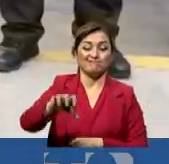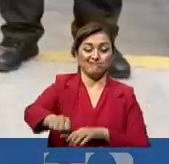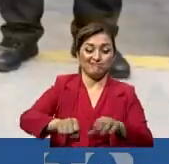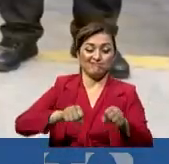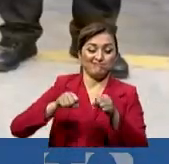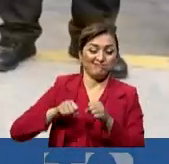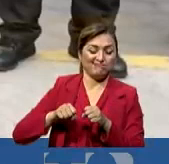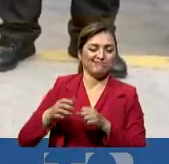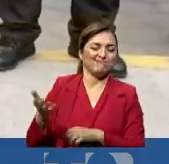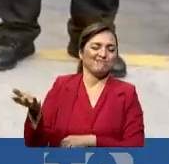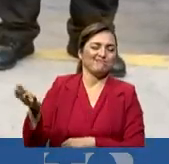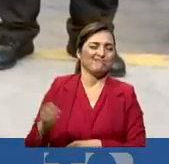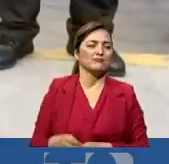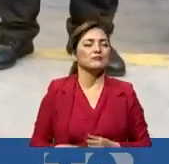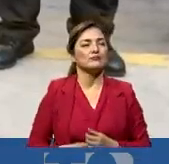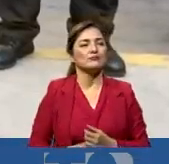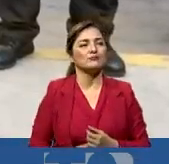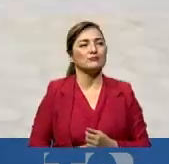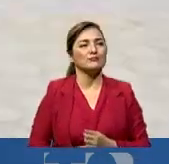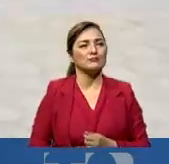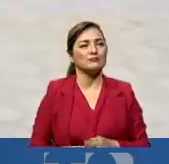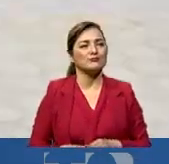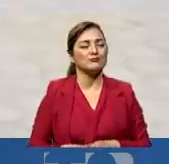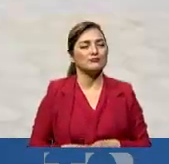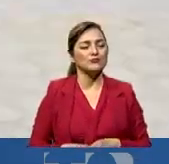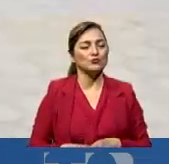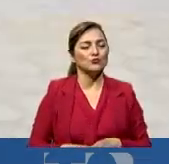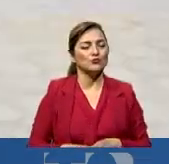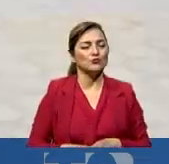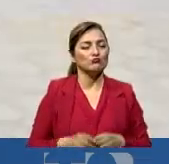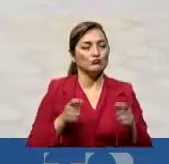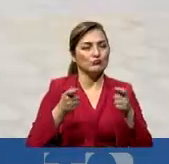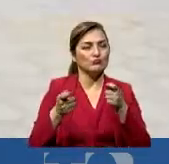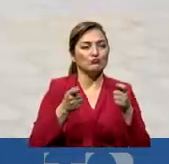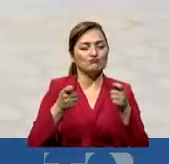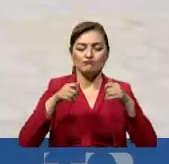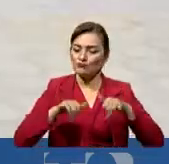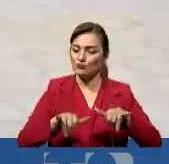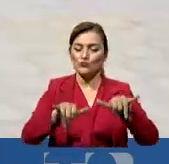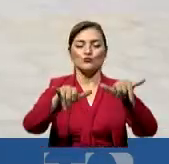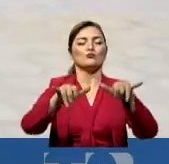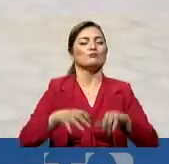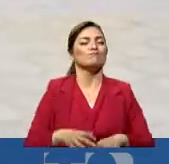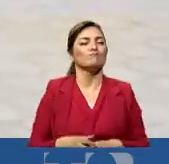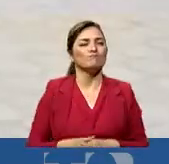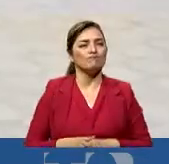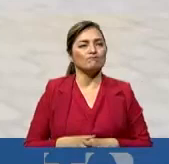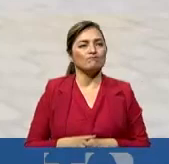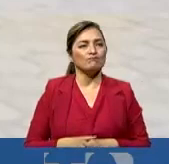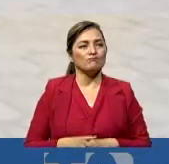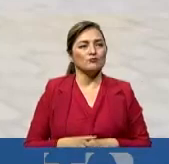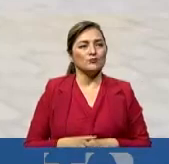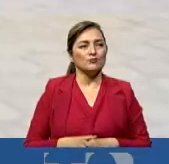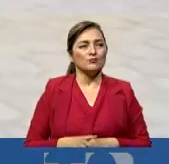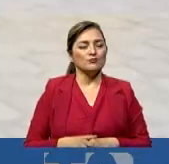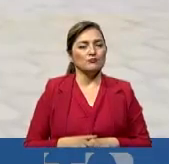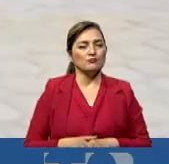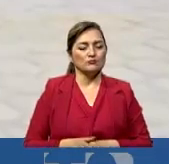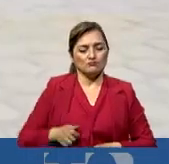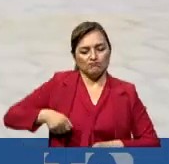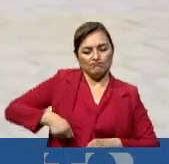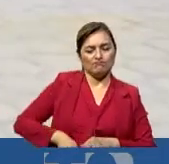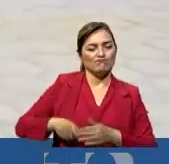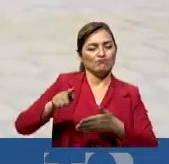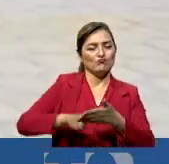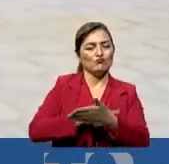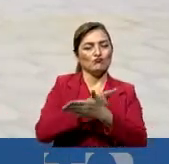aprehendidos no tardan en llegar. Los controles continuarán en este sector para evitar el porte de armas